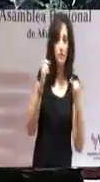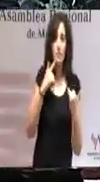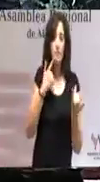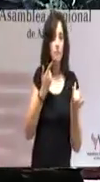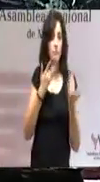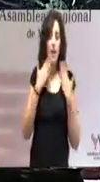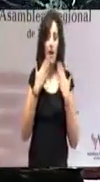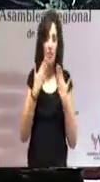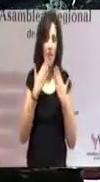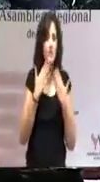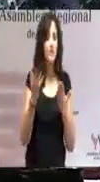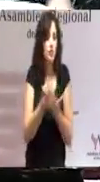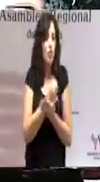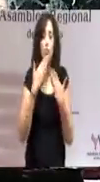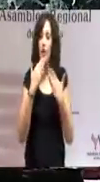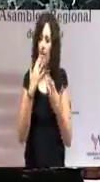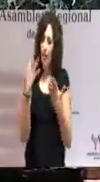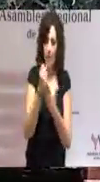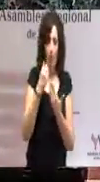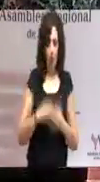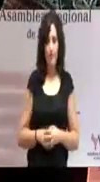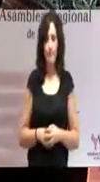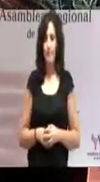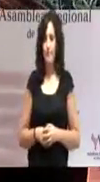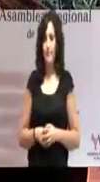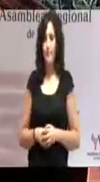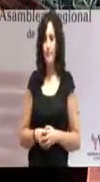presidenta, por su benevolencia. Muchas gracias.